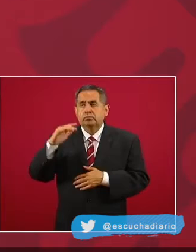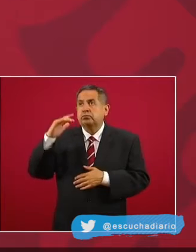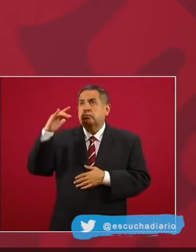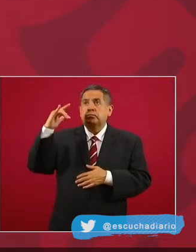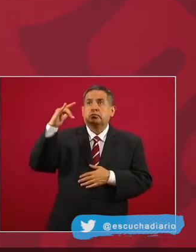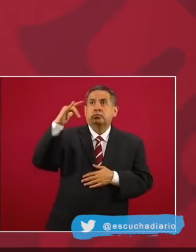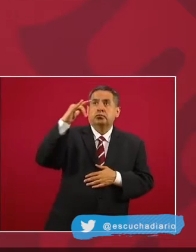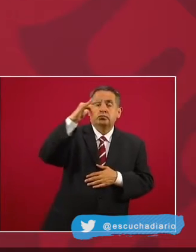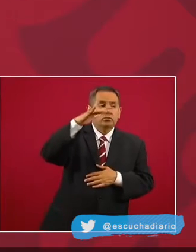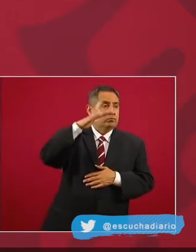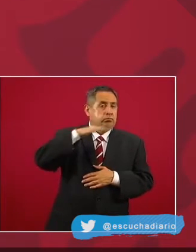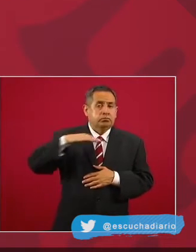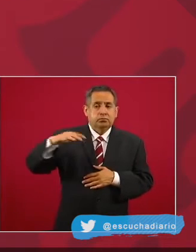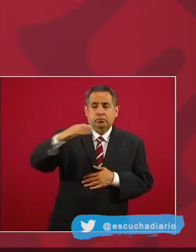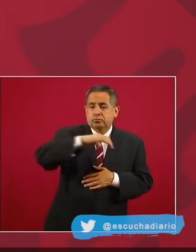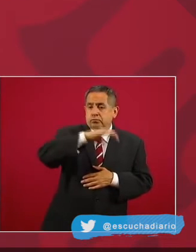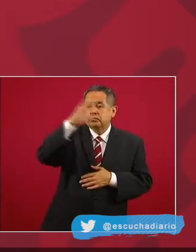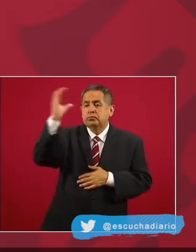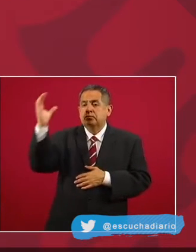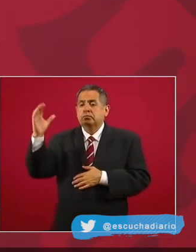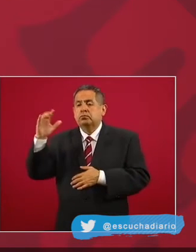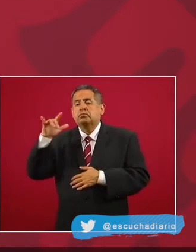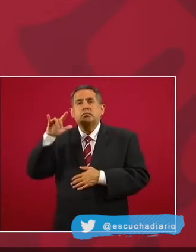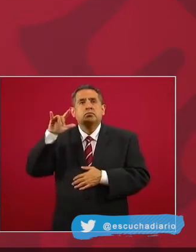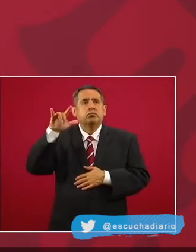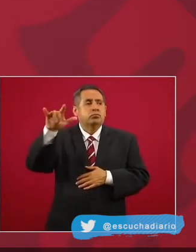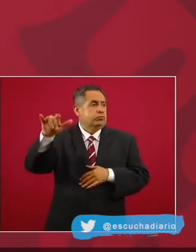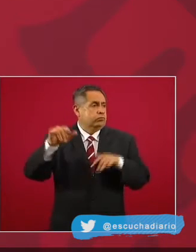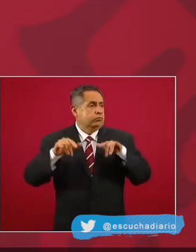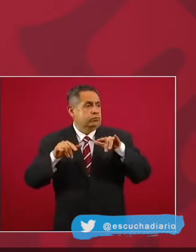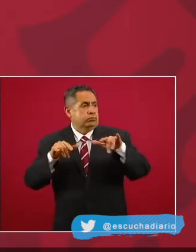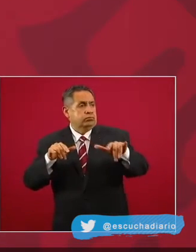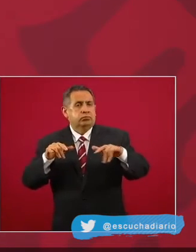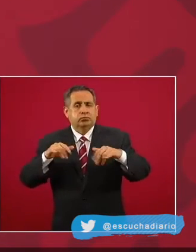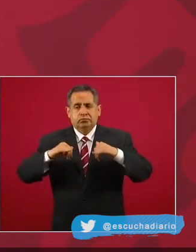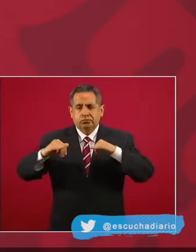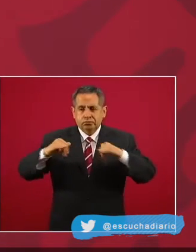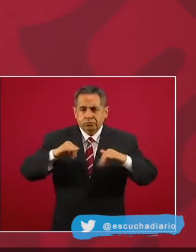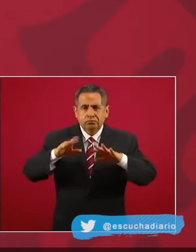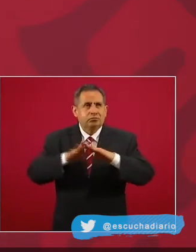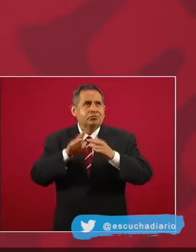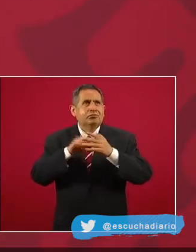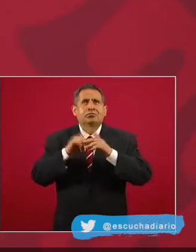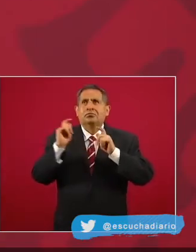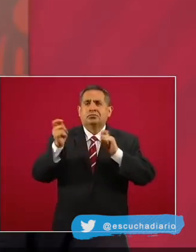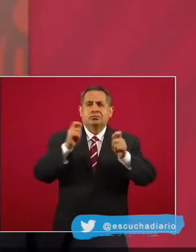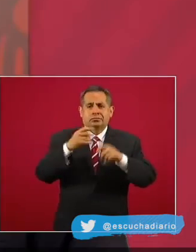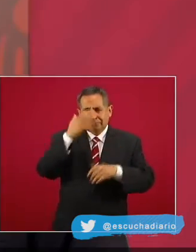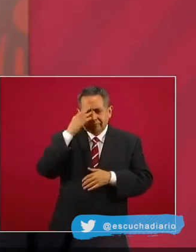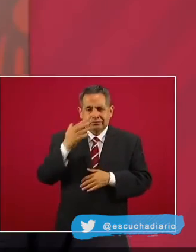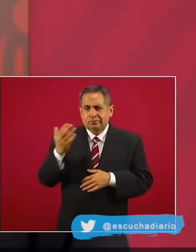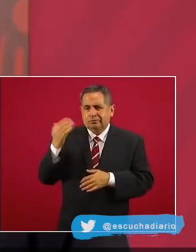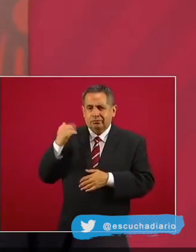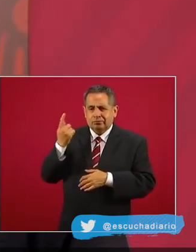de las instalaciones de la CNDH, en donde se dañó la pintura de Francisco I. Madero.